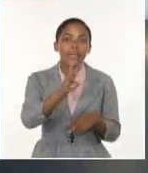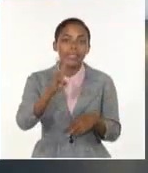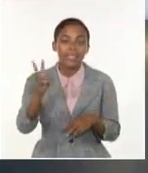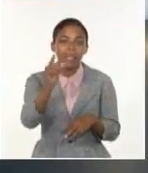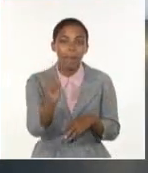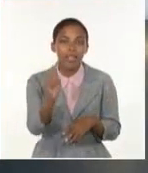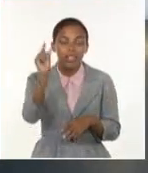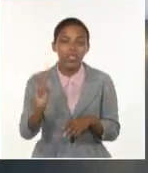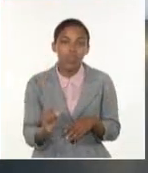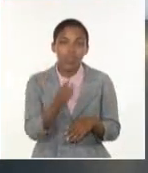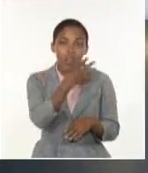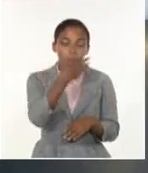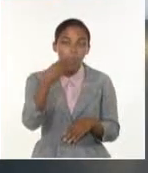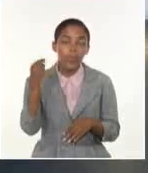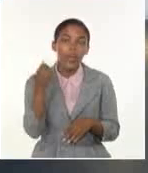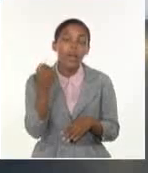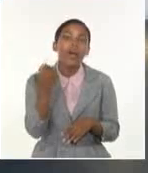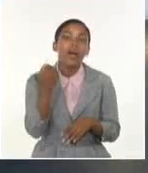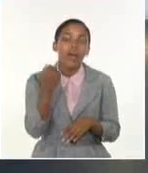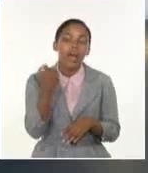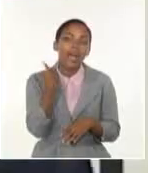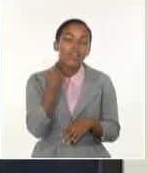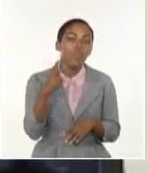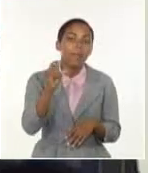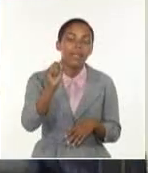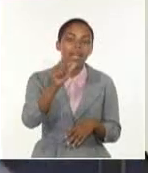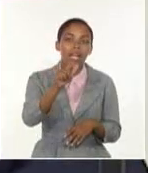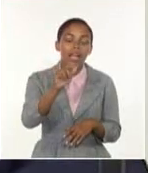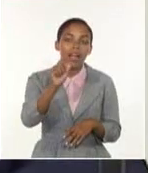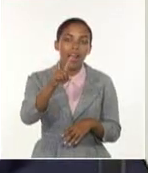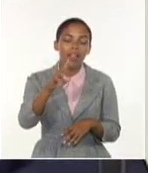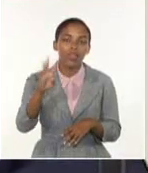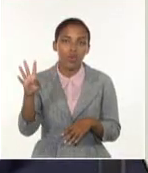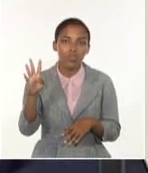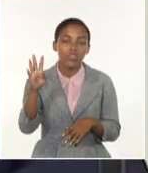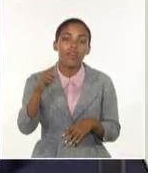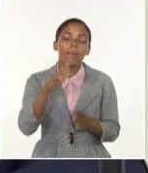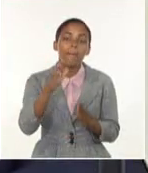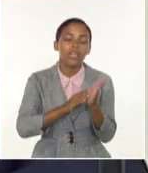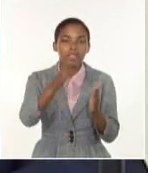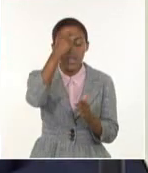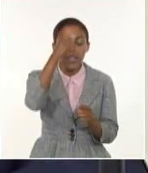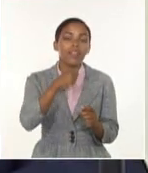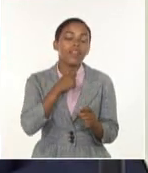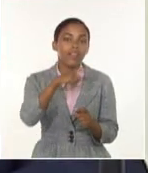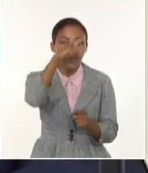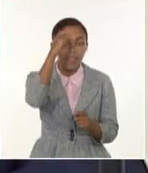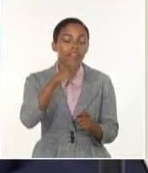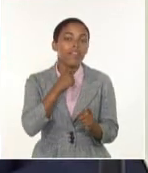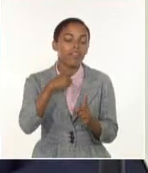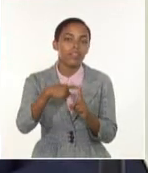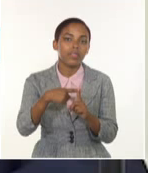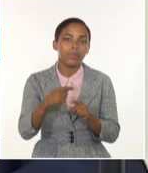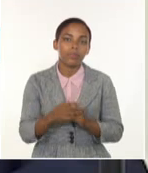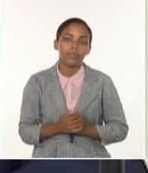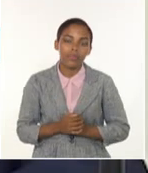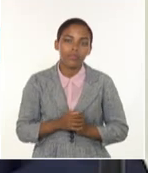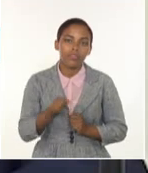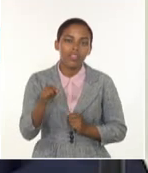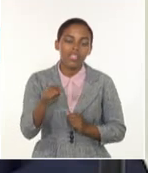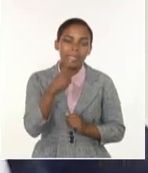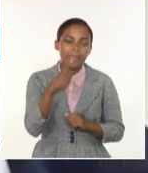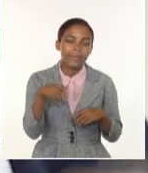en septiembre de 2014 en el estado de Guerrero. En su habitual conferencia de prensa, AMLO reafirmó que en la recta final de su mandato